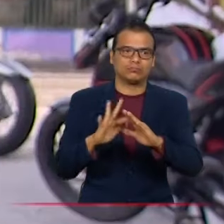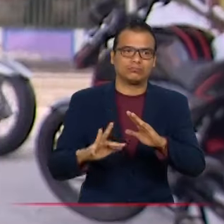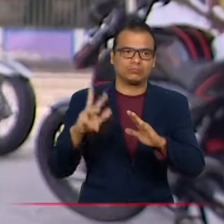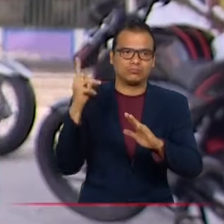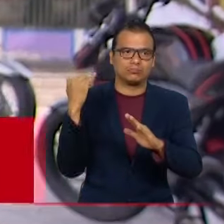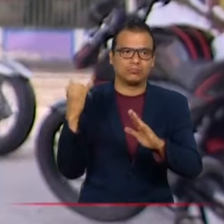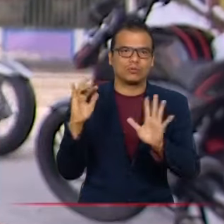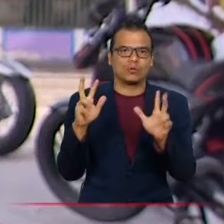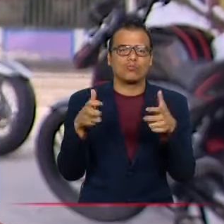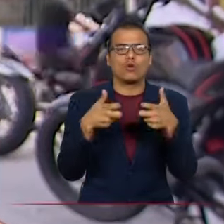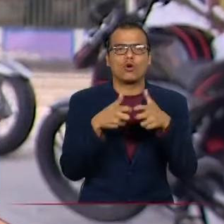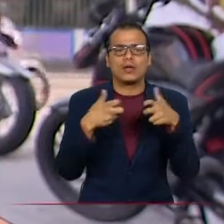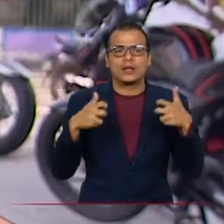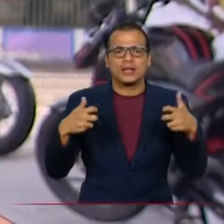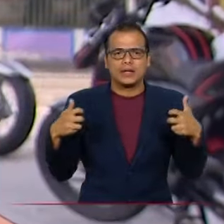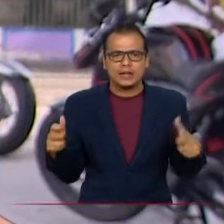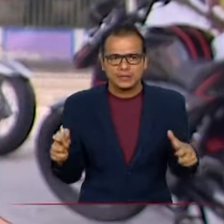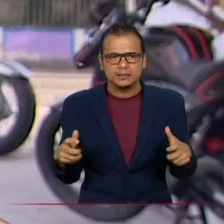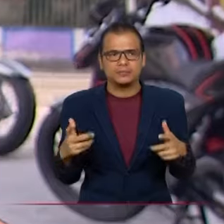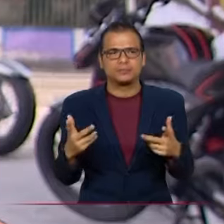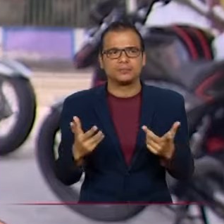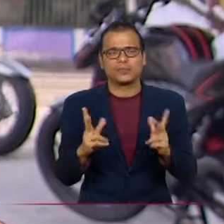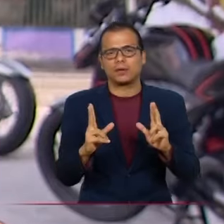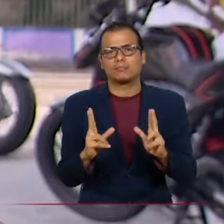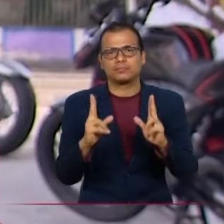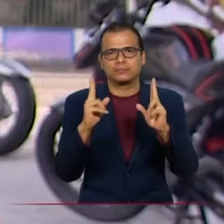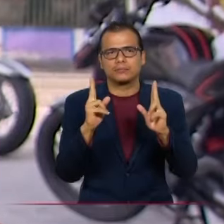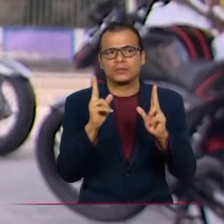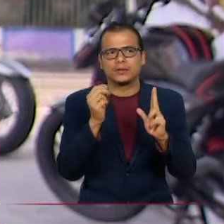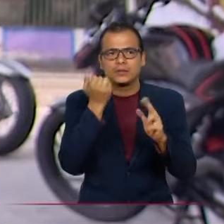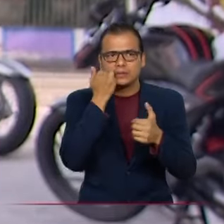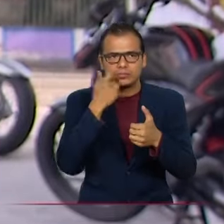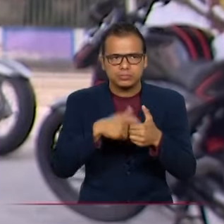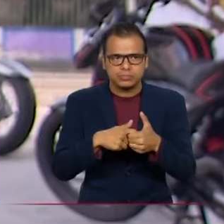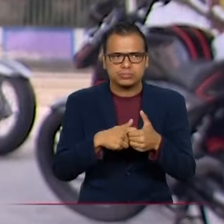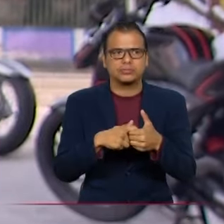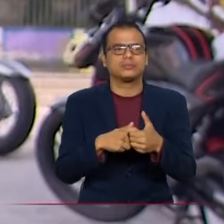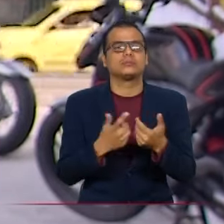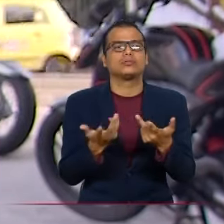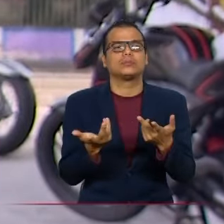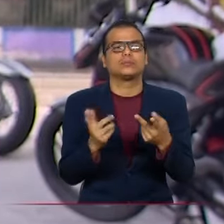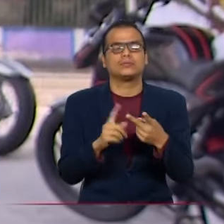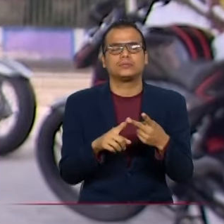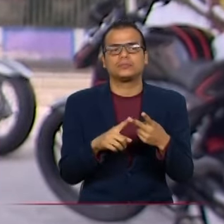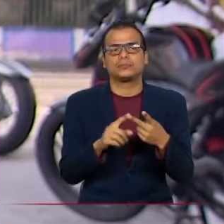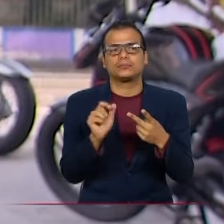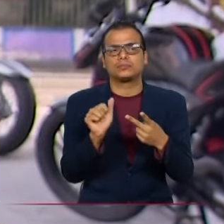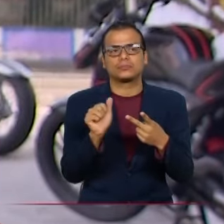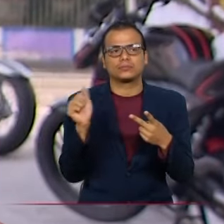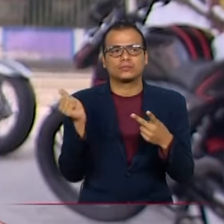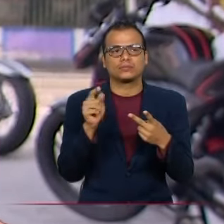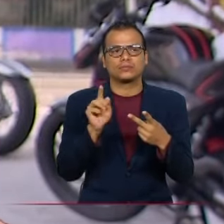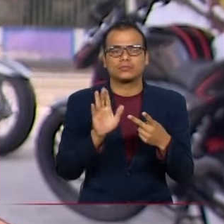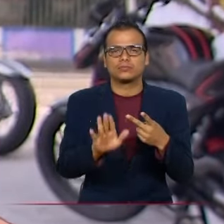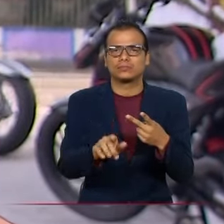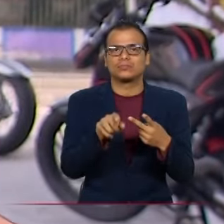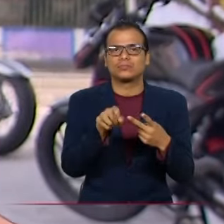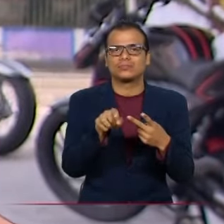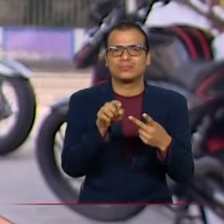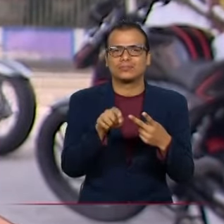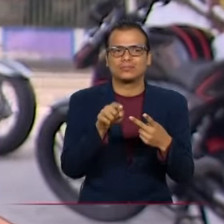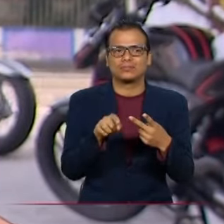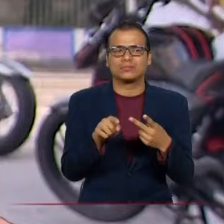parte electrónica, hacerle corte de combustible a las que son full injection y a las otras que son de carburación, buscarle